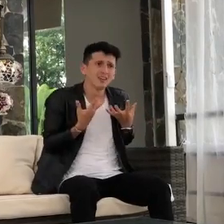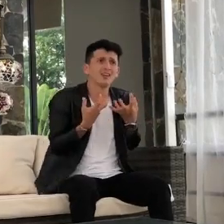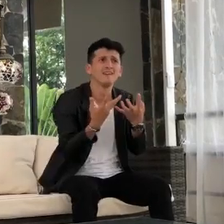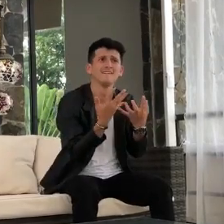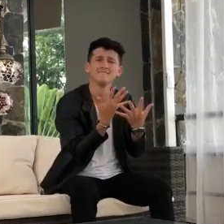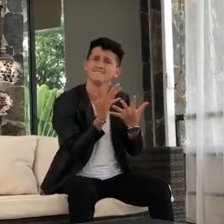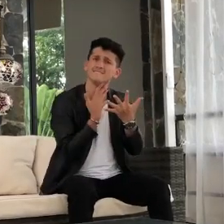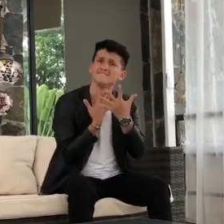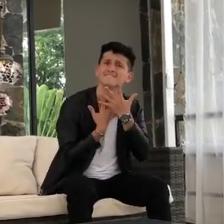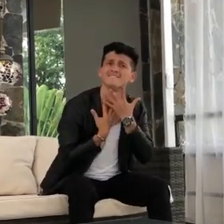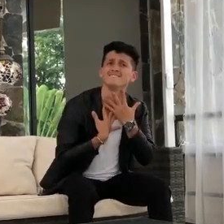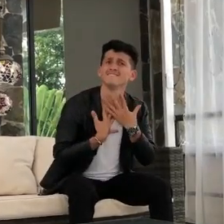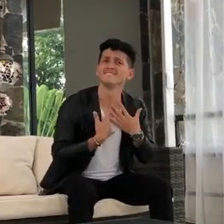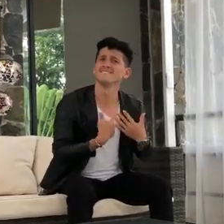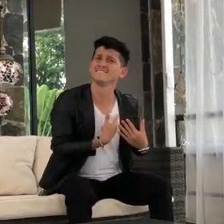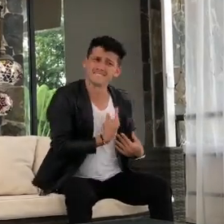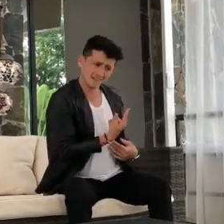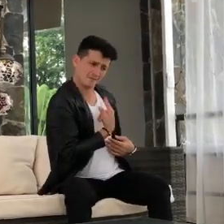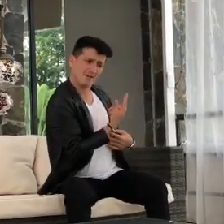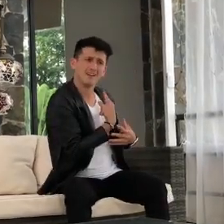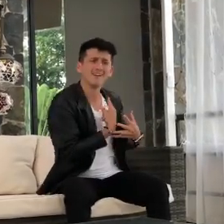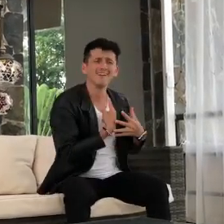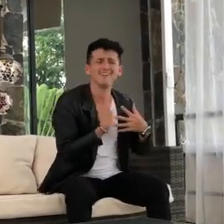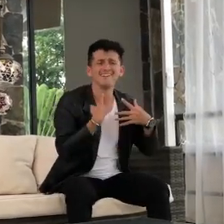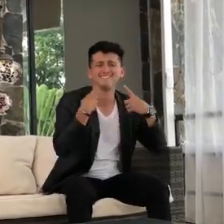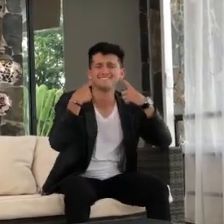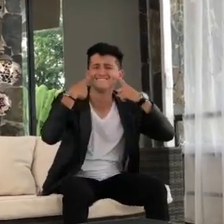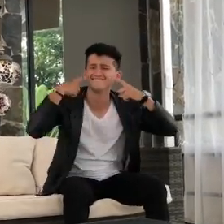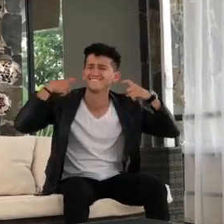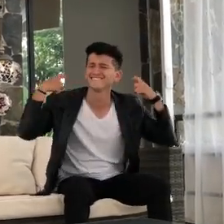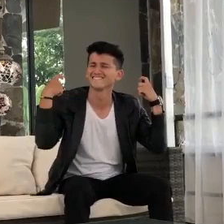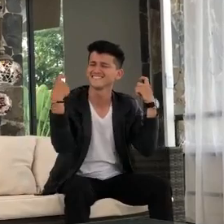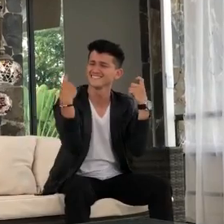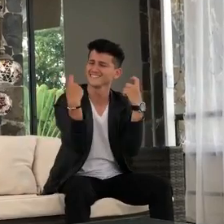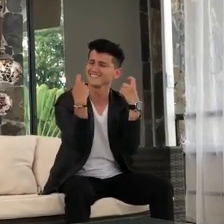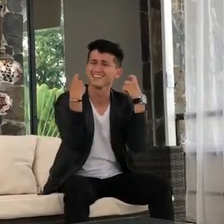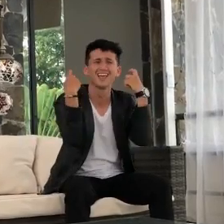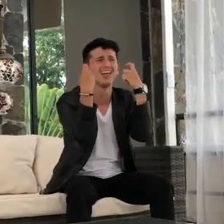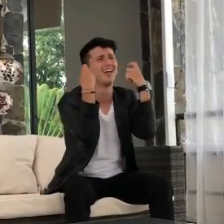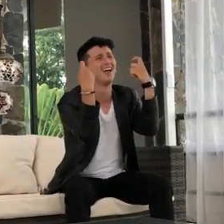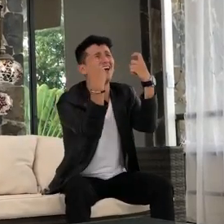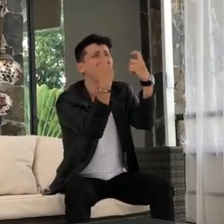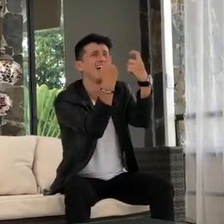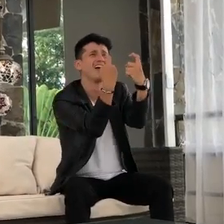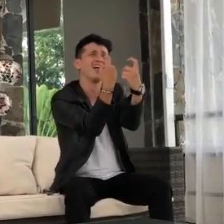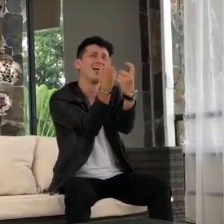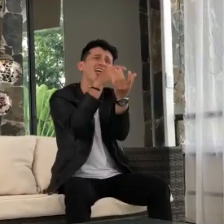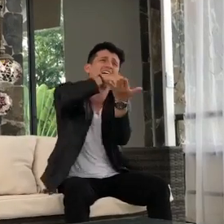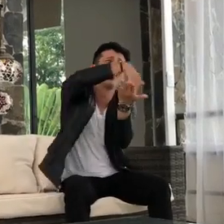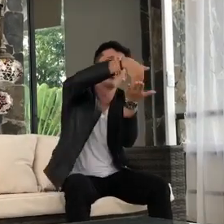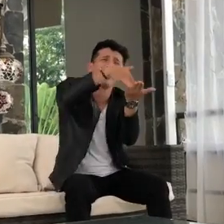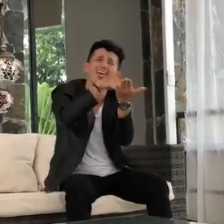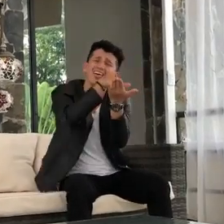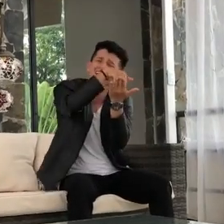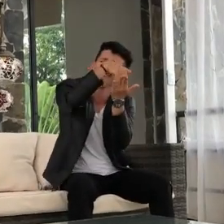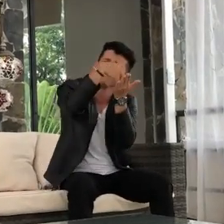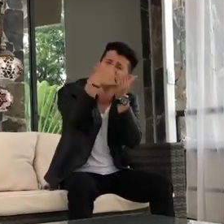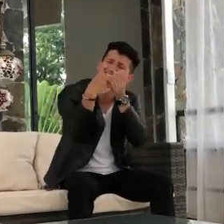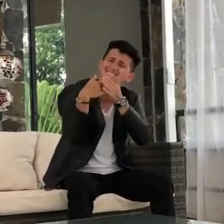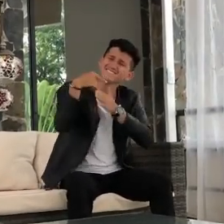de amar por este dulce pecado que me lleva